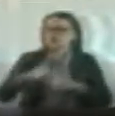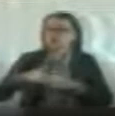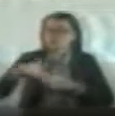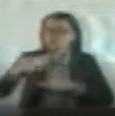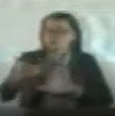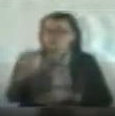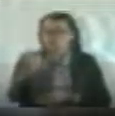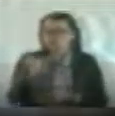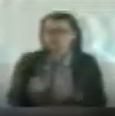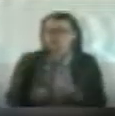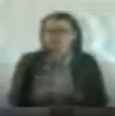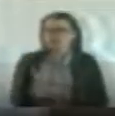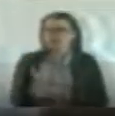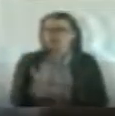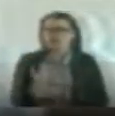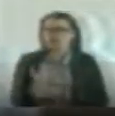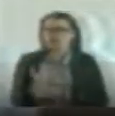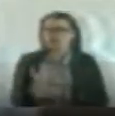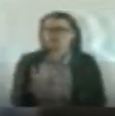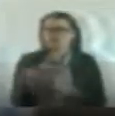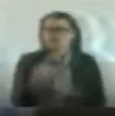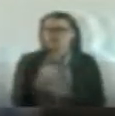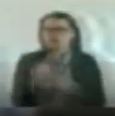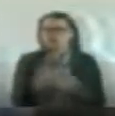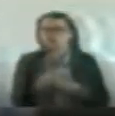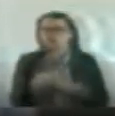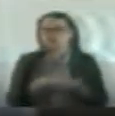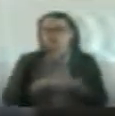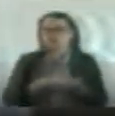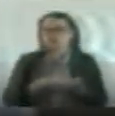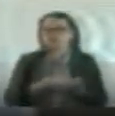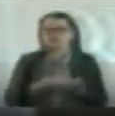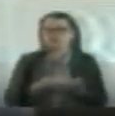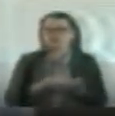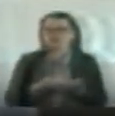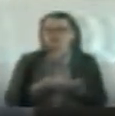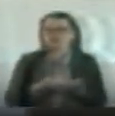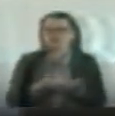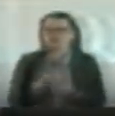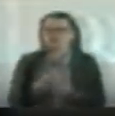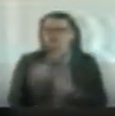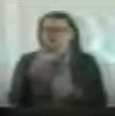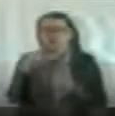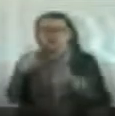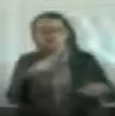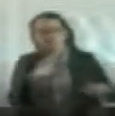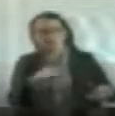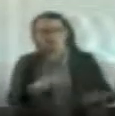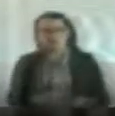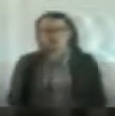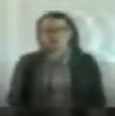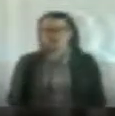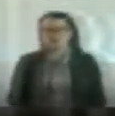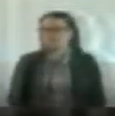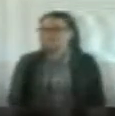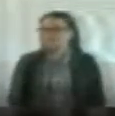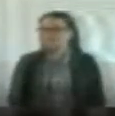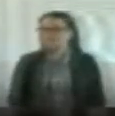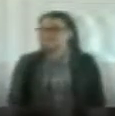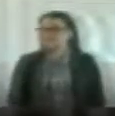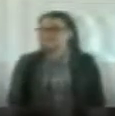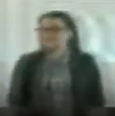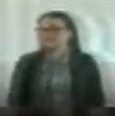20 de mayo usted va a lograr soluciones que hasta ahora le han eludido. No son soluciones que se han